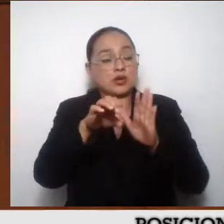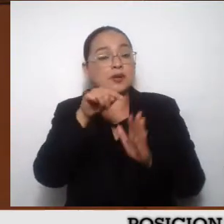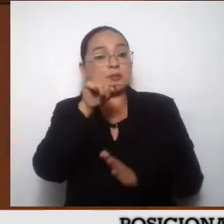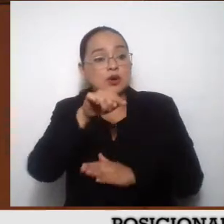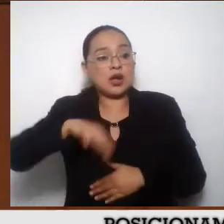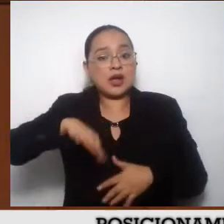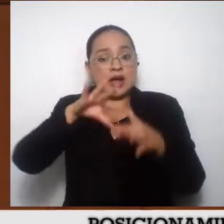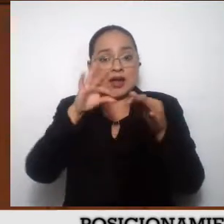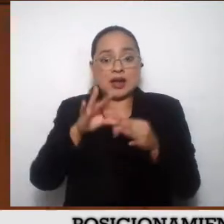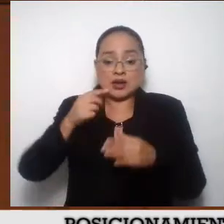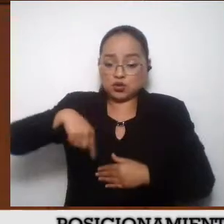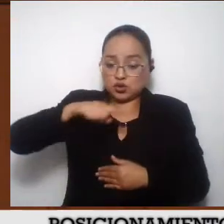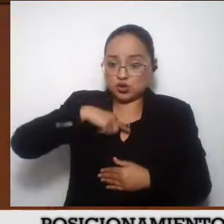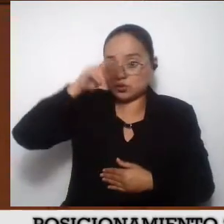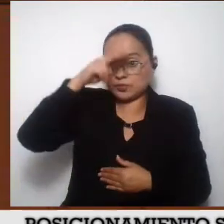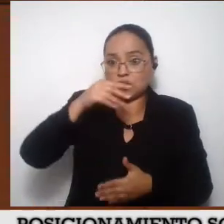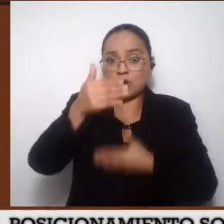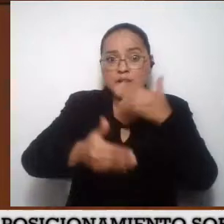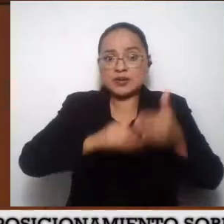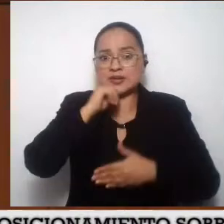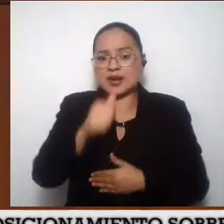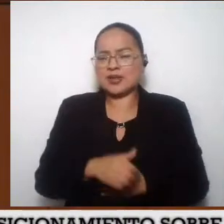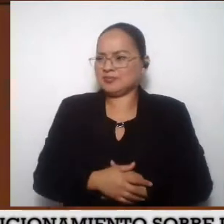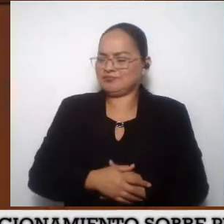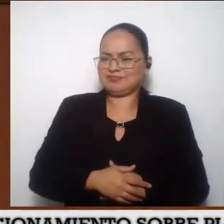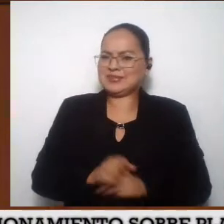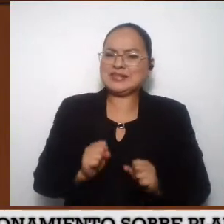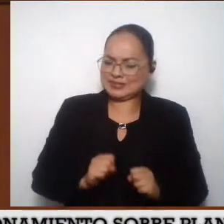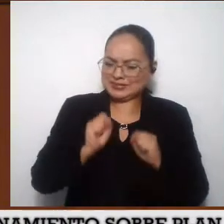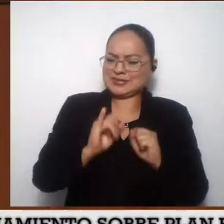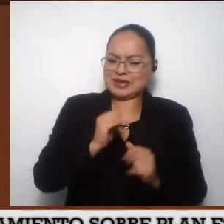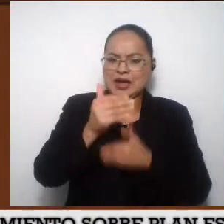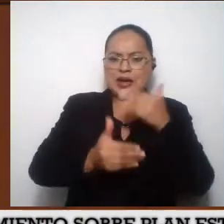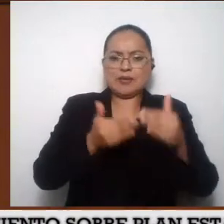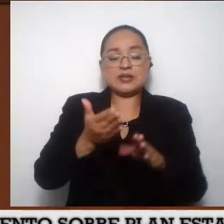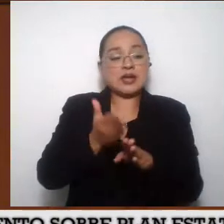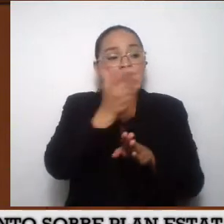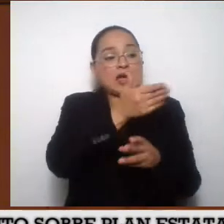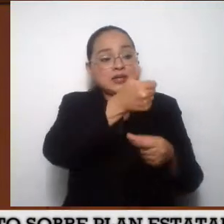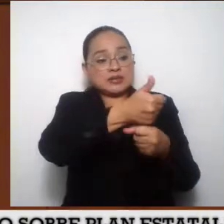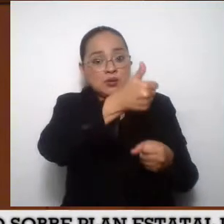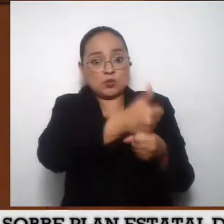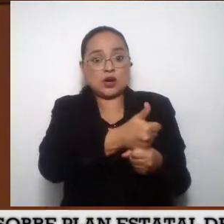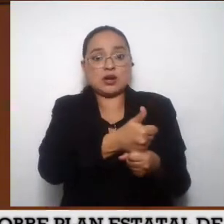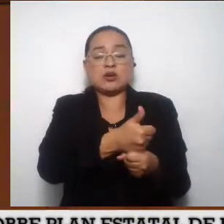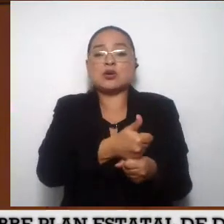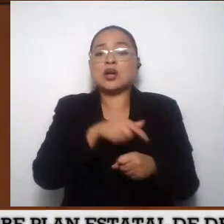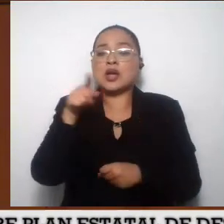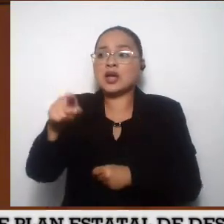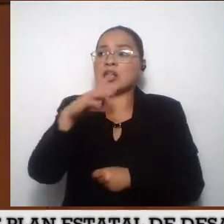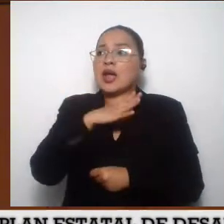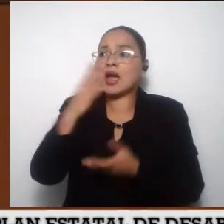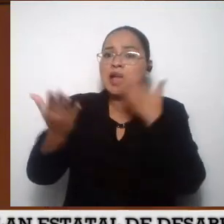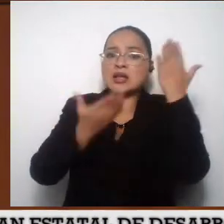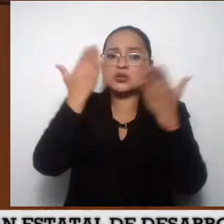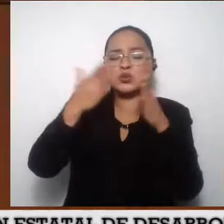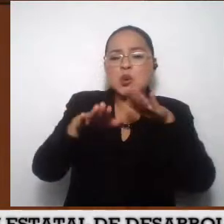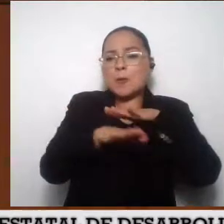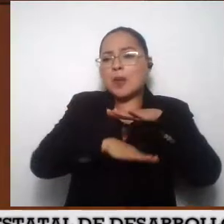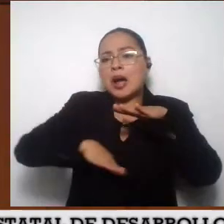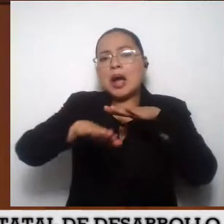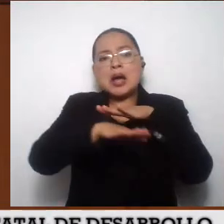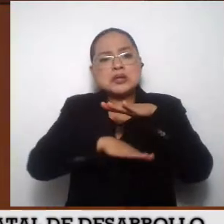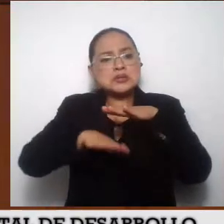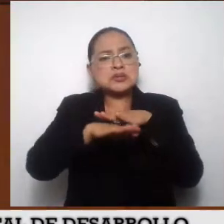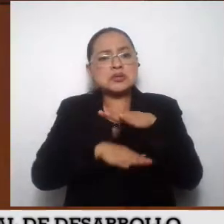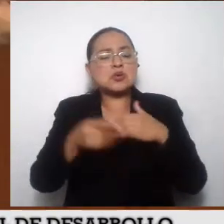país. Nuestros abuelos apenas y tenían una preparación básica, eran